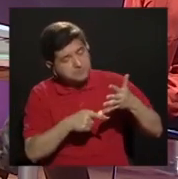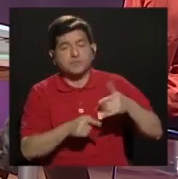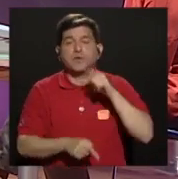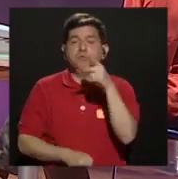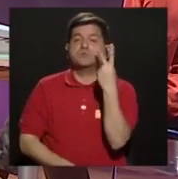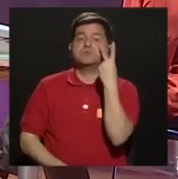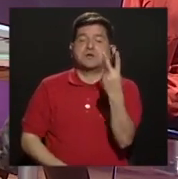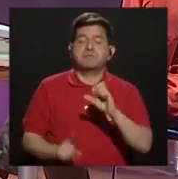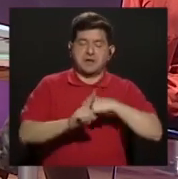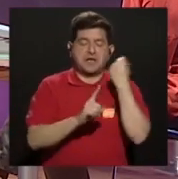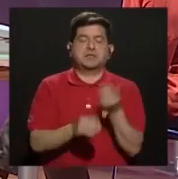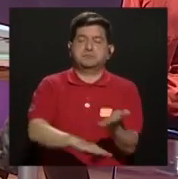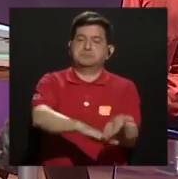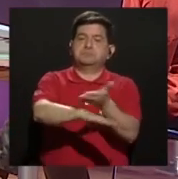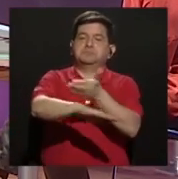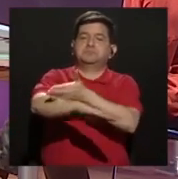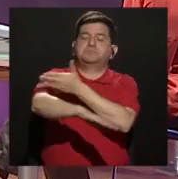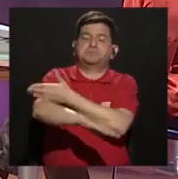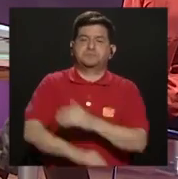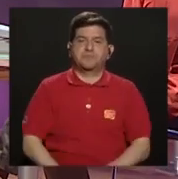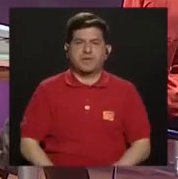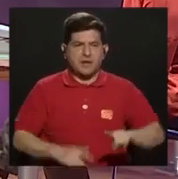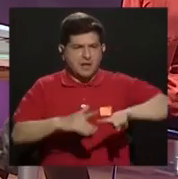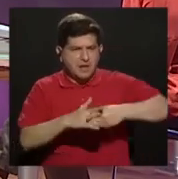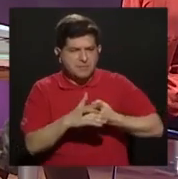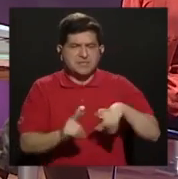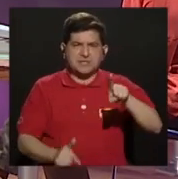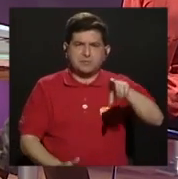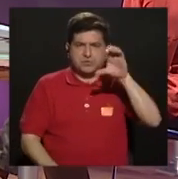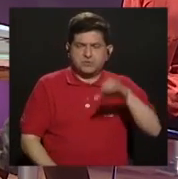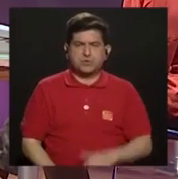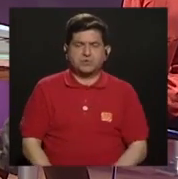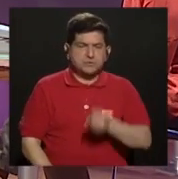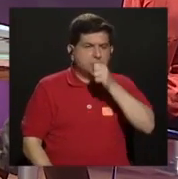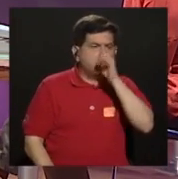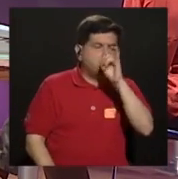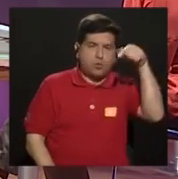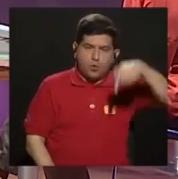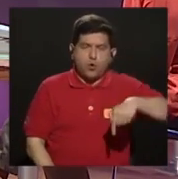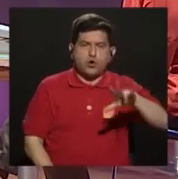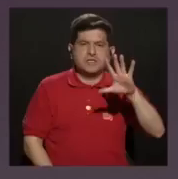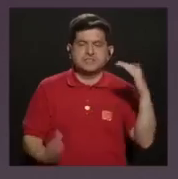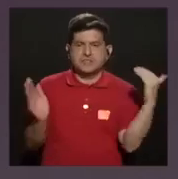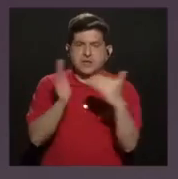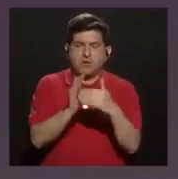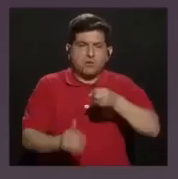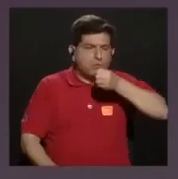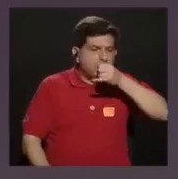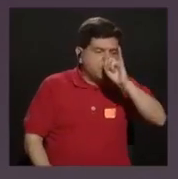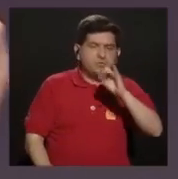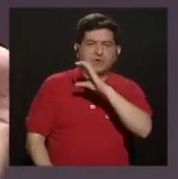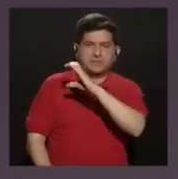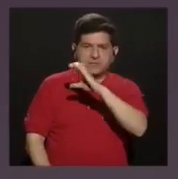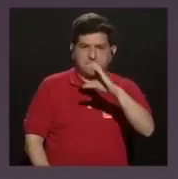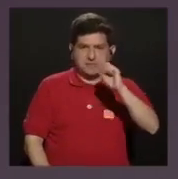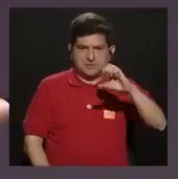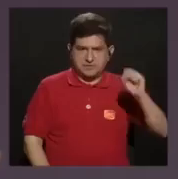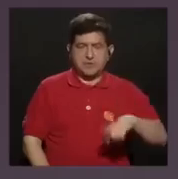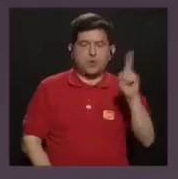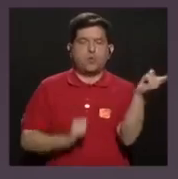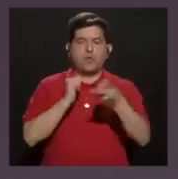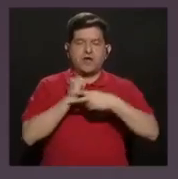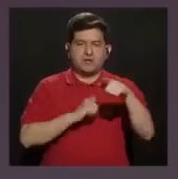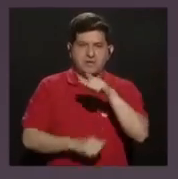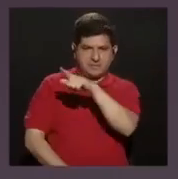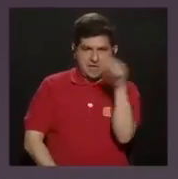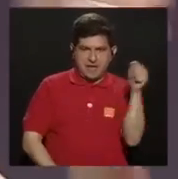usted verá cómo esto mejora. Hoy comenzamos con 100 profilácticos, hoy día recogemos 5,000 condones de la caja que repartimos una vez al mes